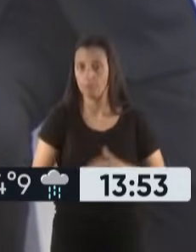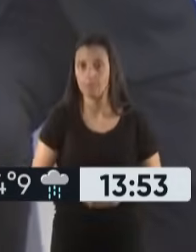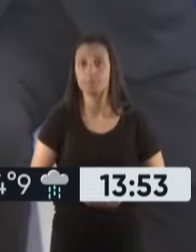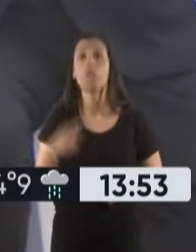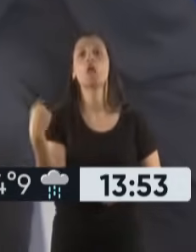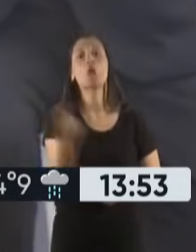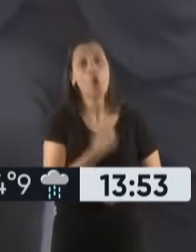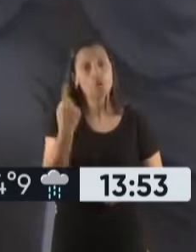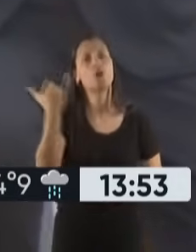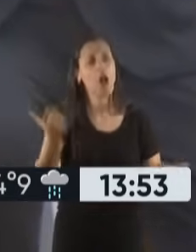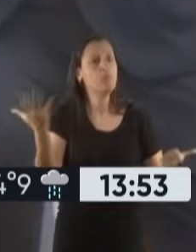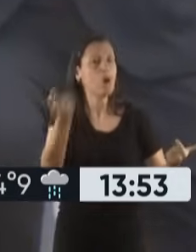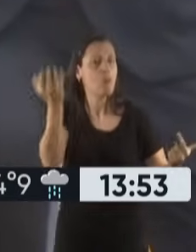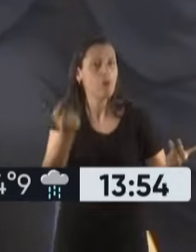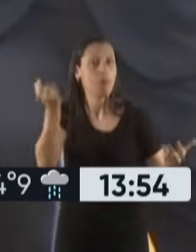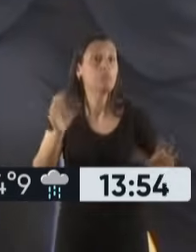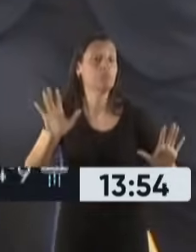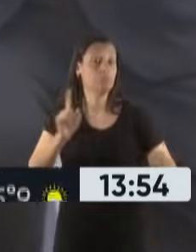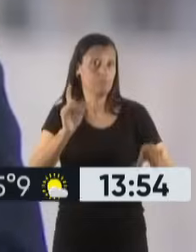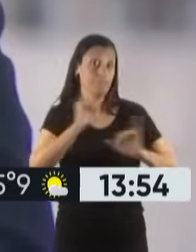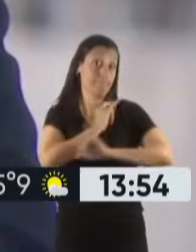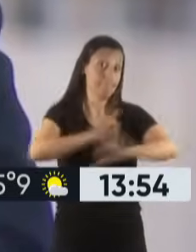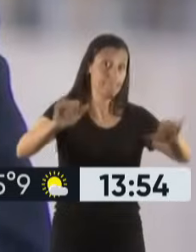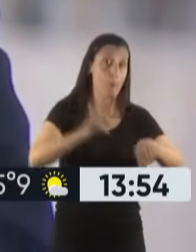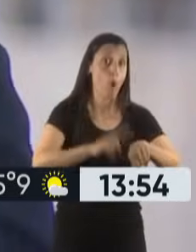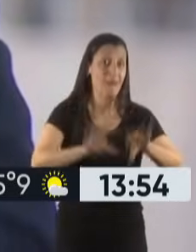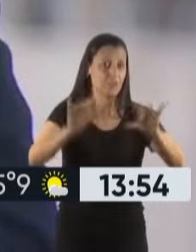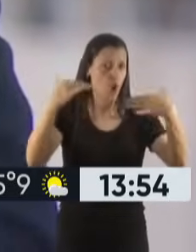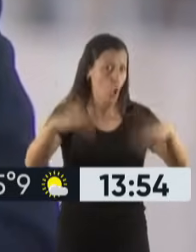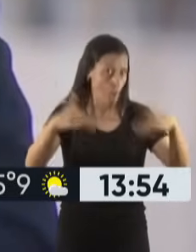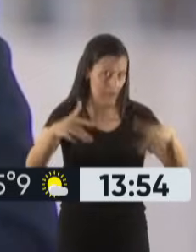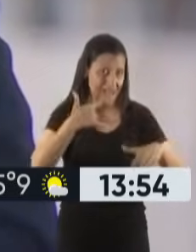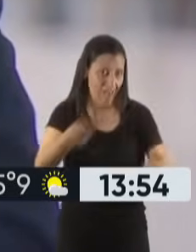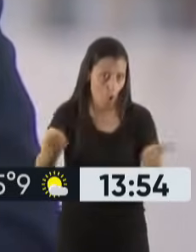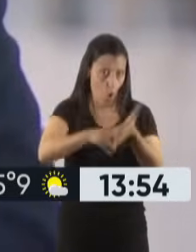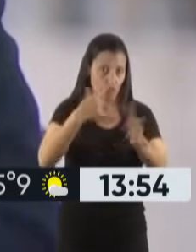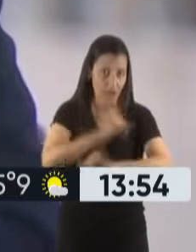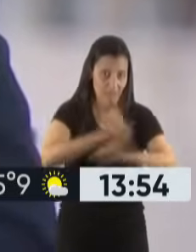Hicimos todo eso en situaciones muy adversas, como les dije.